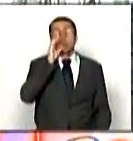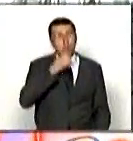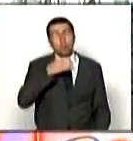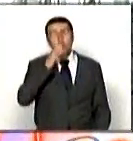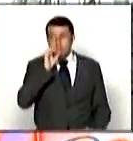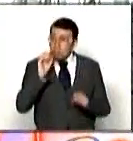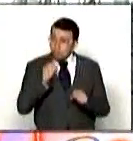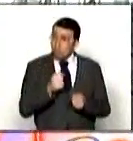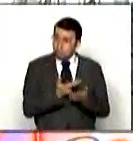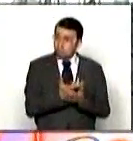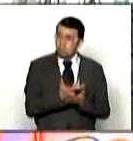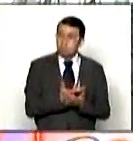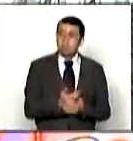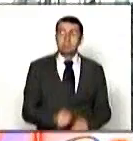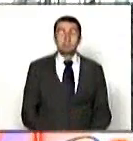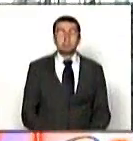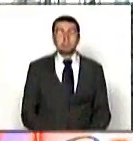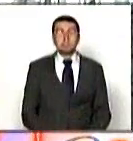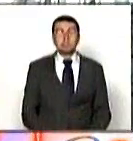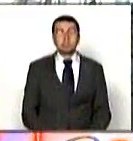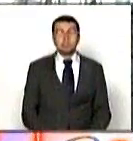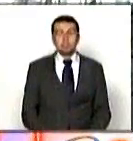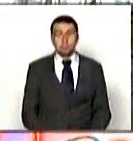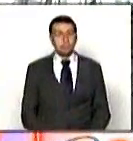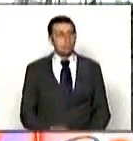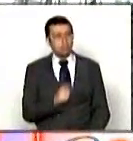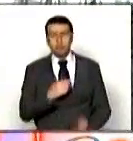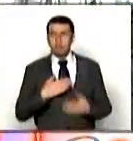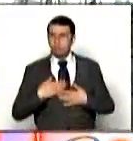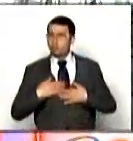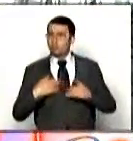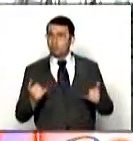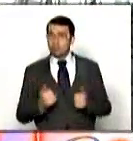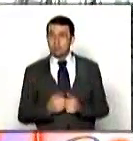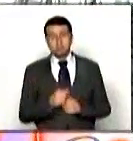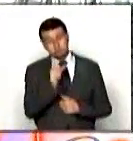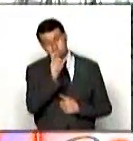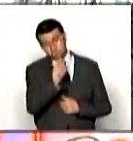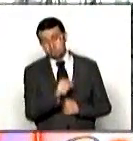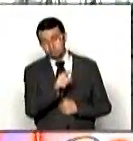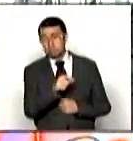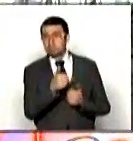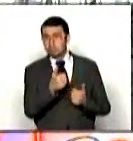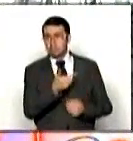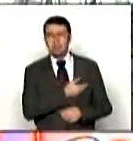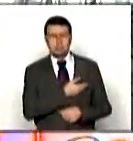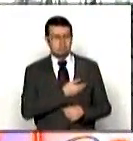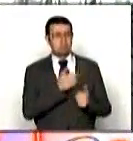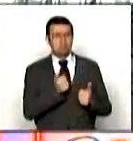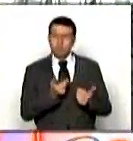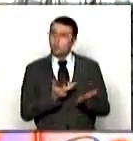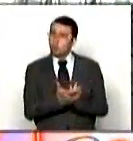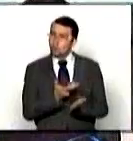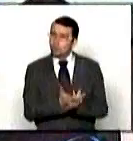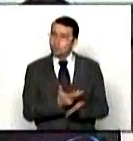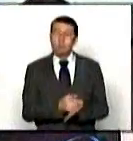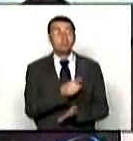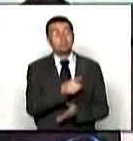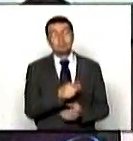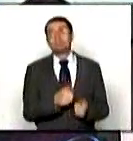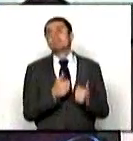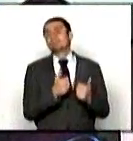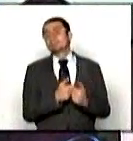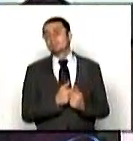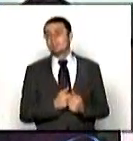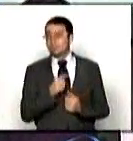bueno, excelente, gracias por tu llamada, te felicito porque eres una gran madre y has tenido en cuenta todas estas recomendaciones que día a día